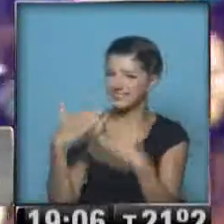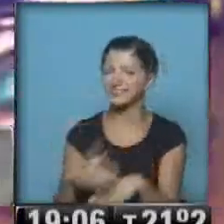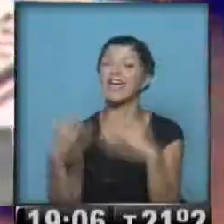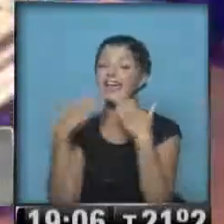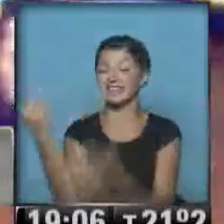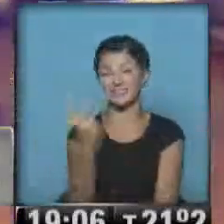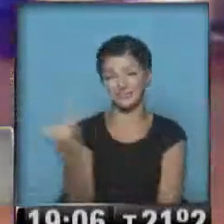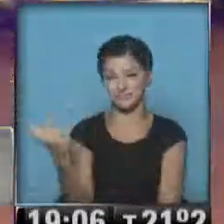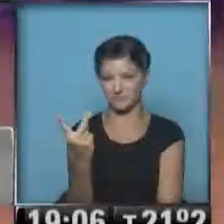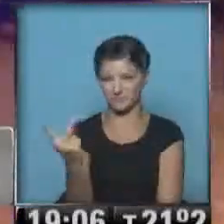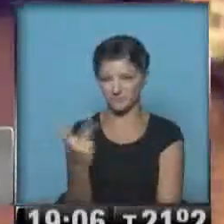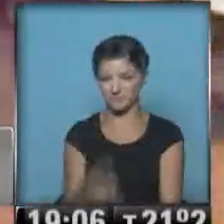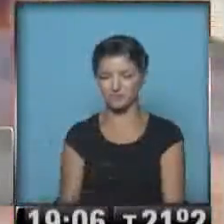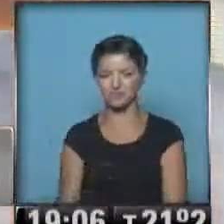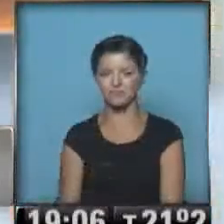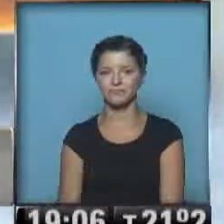Gracias, Sergio.